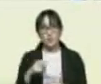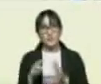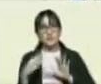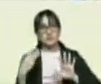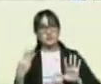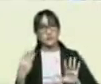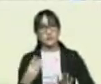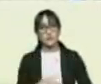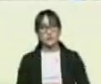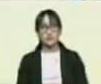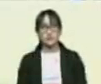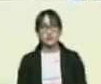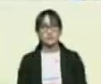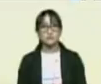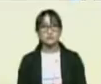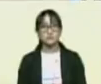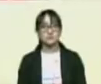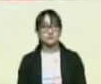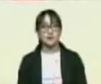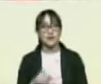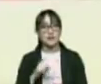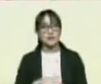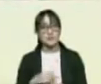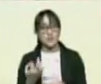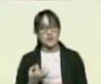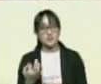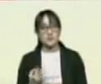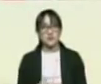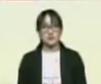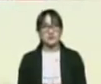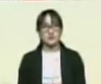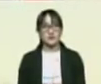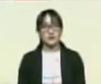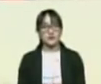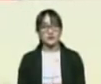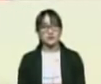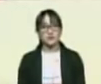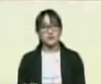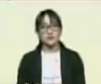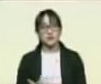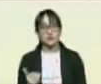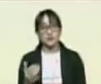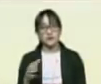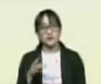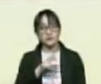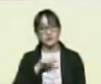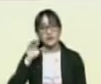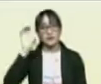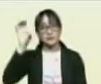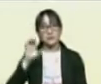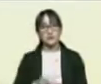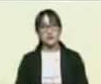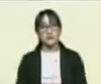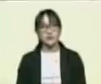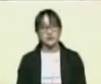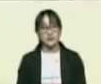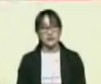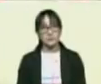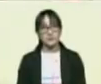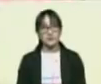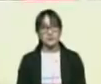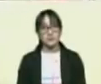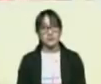2018 como el tiempo de las realizaciones, y el carné de la patria es el gran instrumento